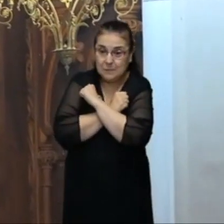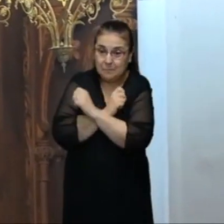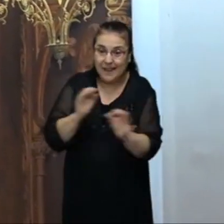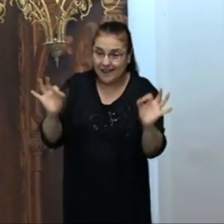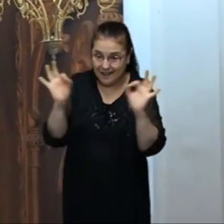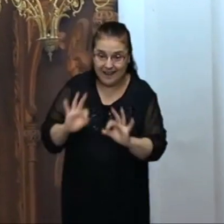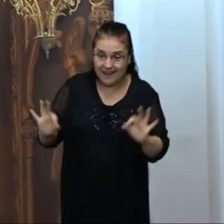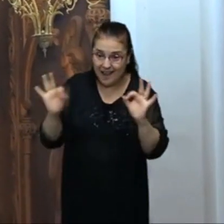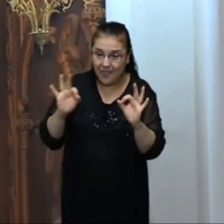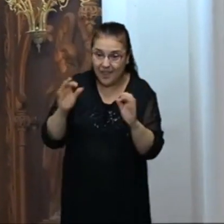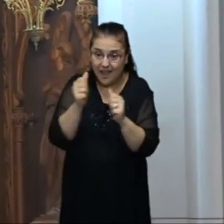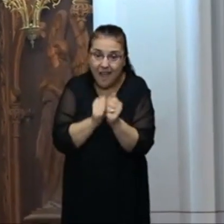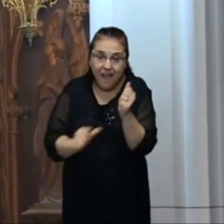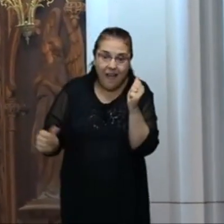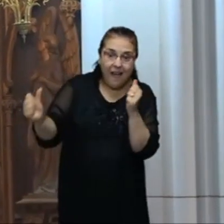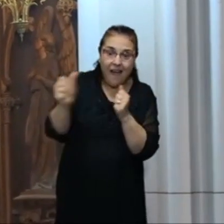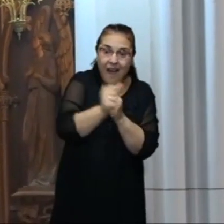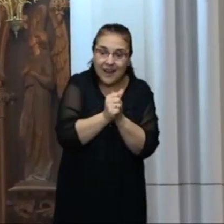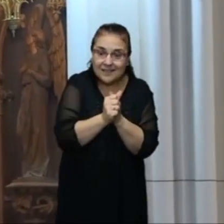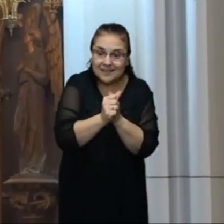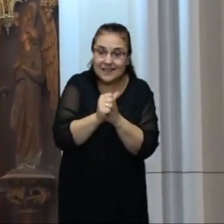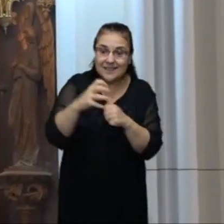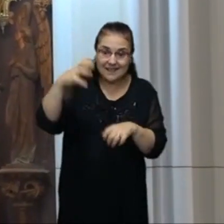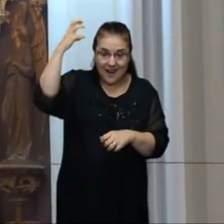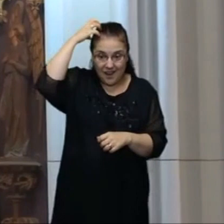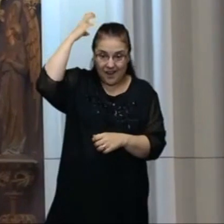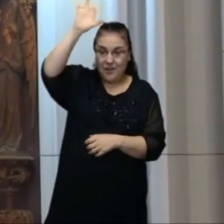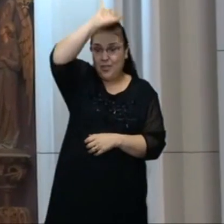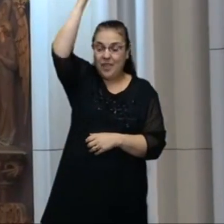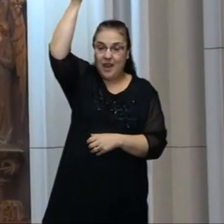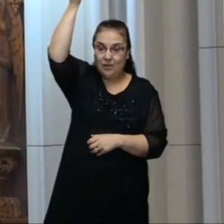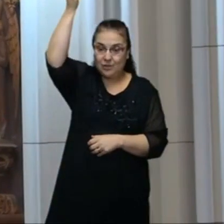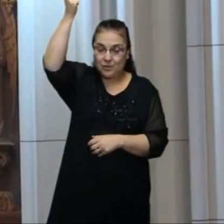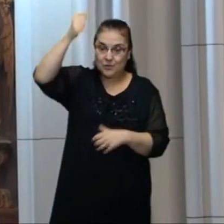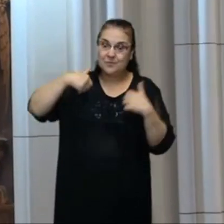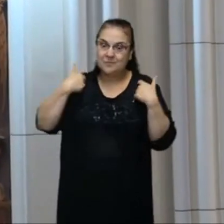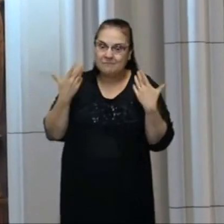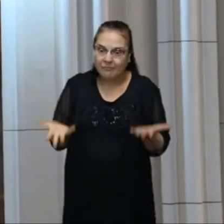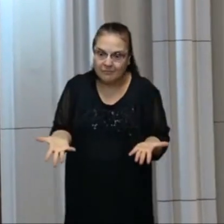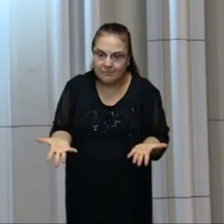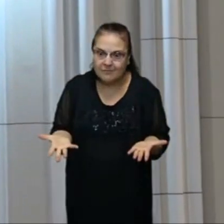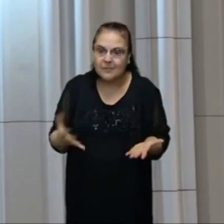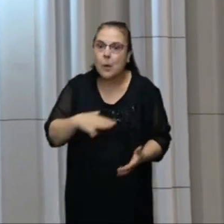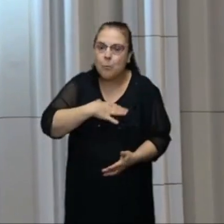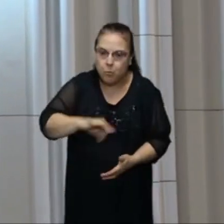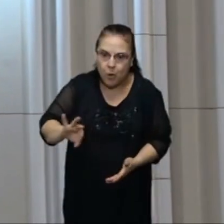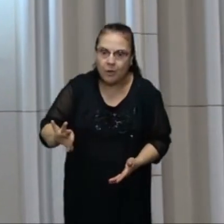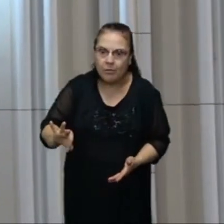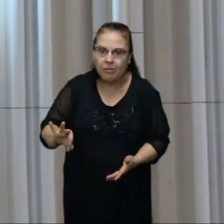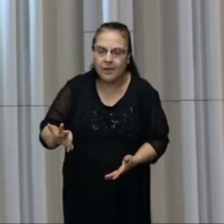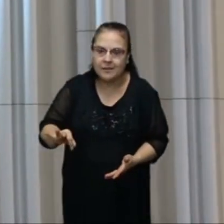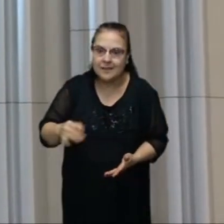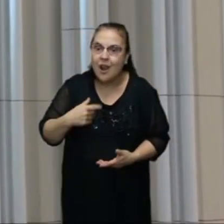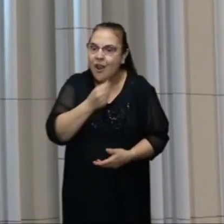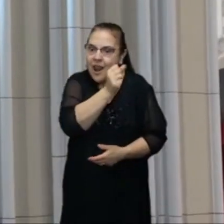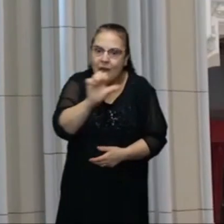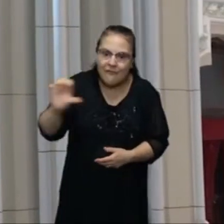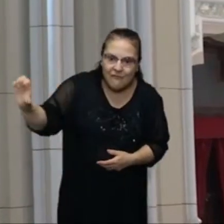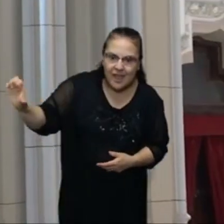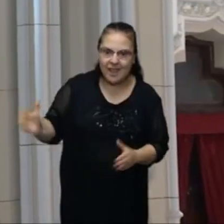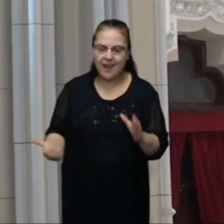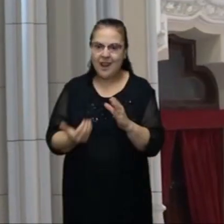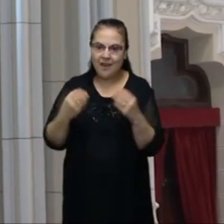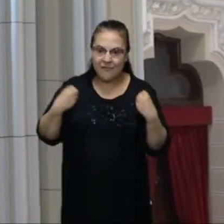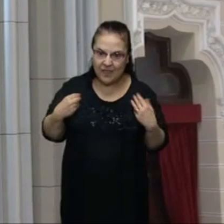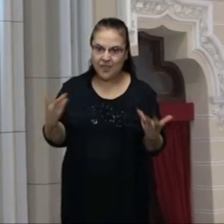cielos? ¿Será posible que a lo mejor muchos de los que tú tienes por alejados de Dios, si oyen la fe y oyen la vida y oyen el